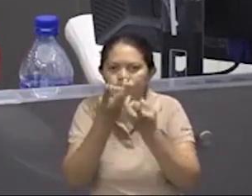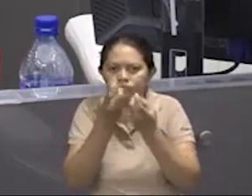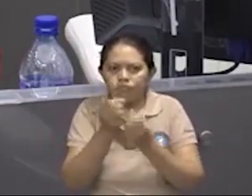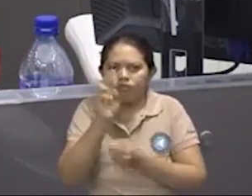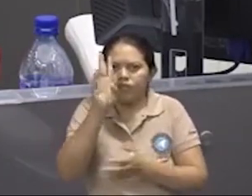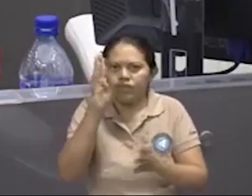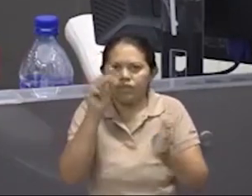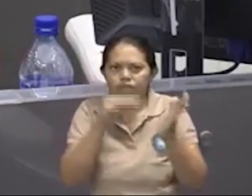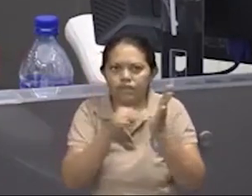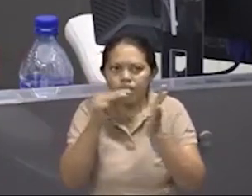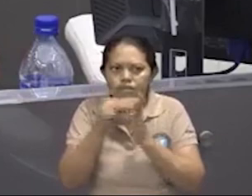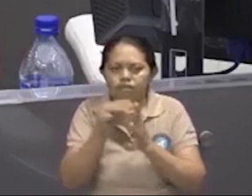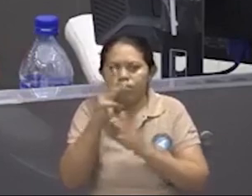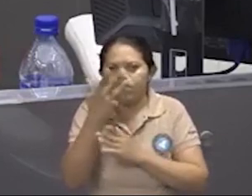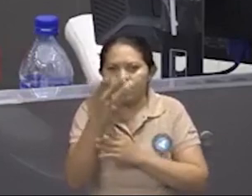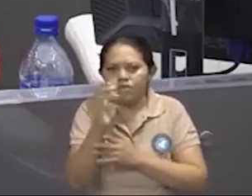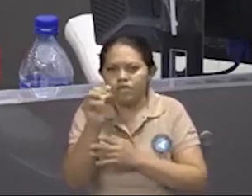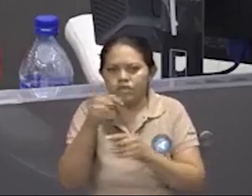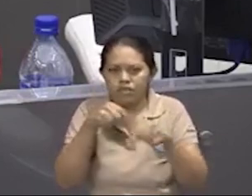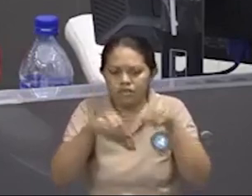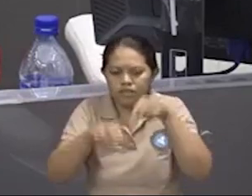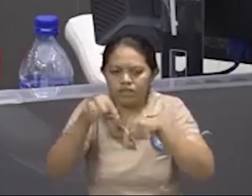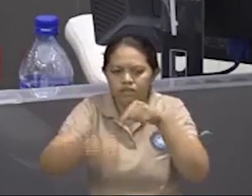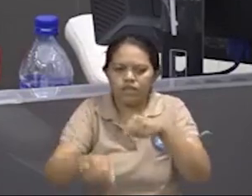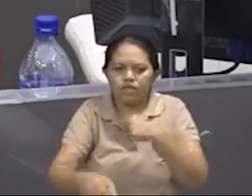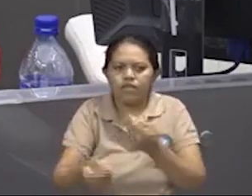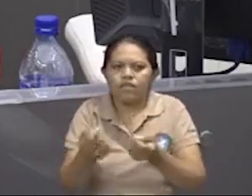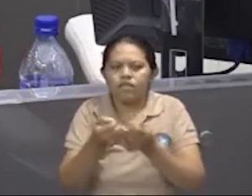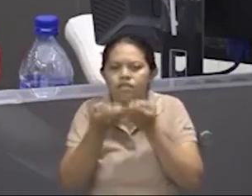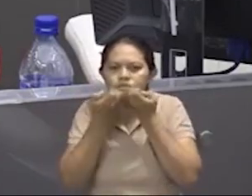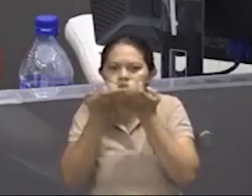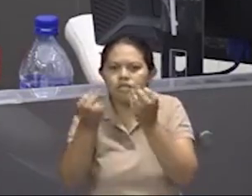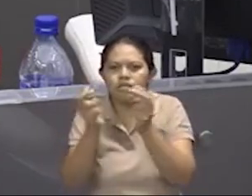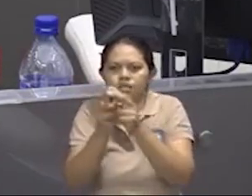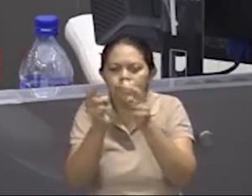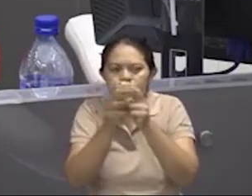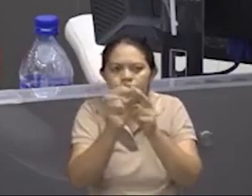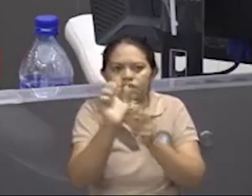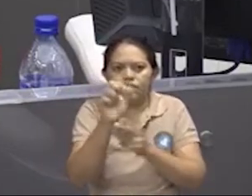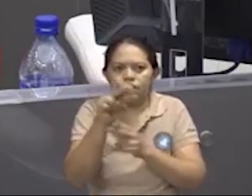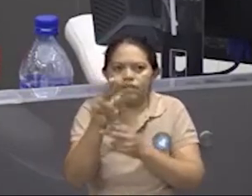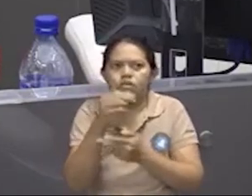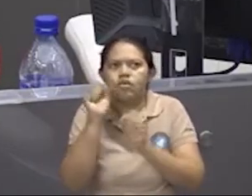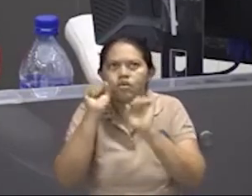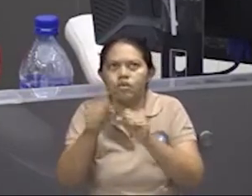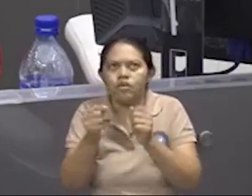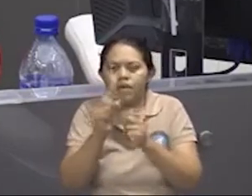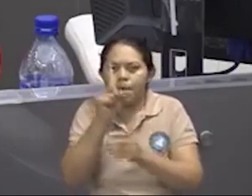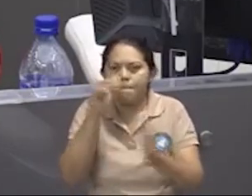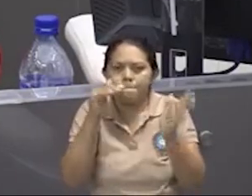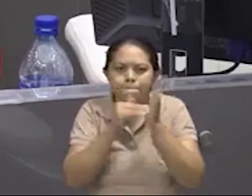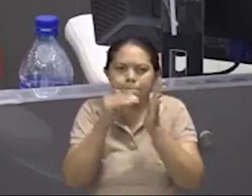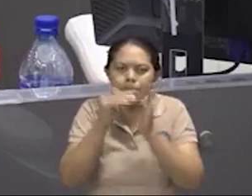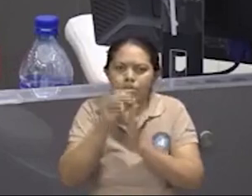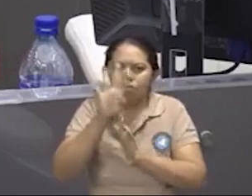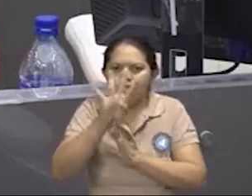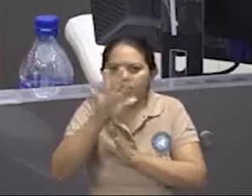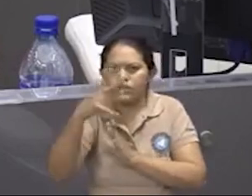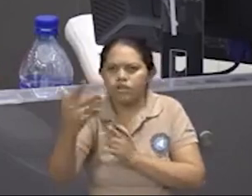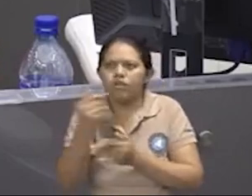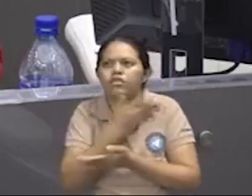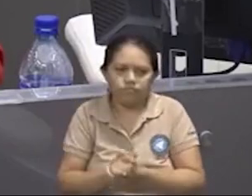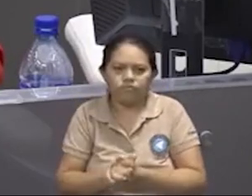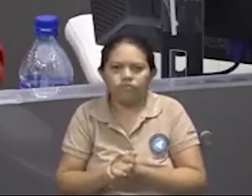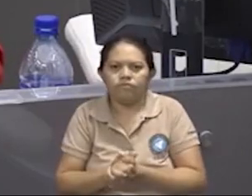con 3.499 kilómetros de líneas de transmisión, de las cuales poco más de 1.499